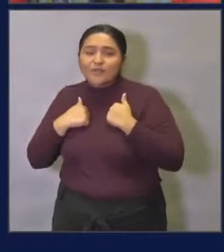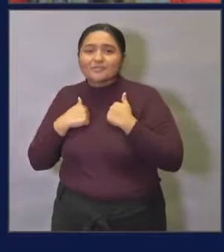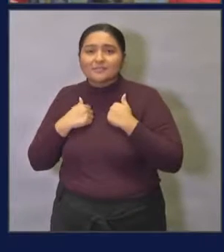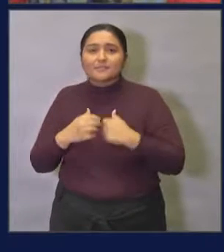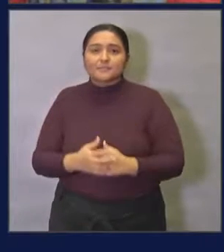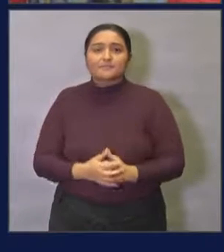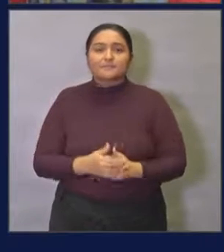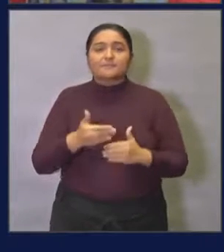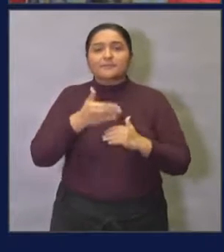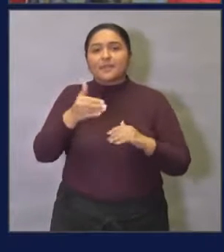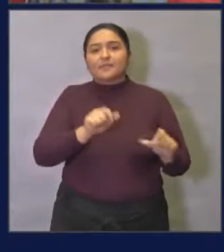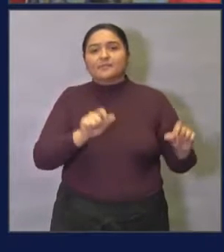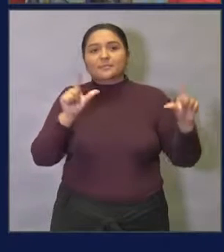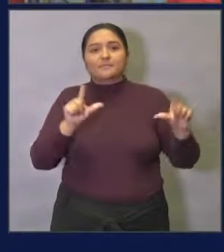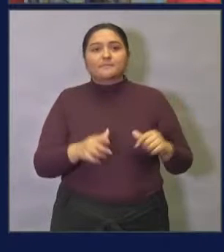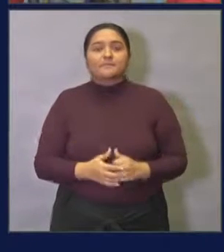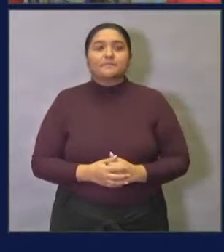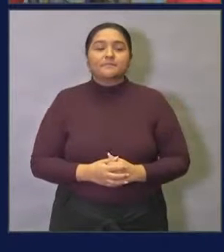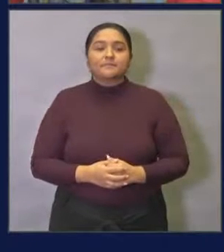slide, please.